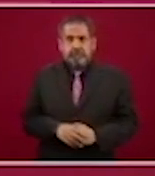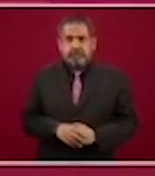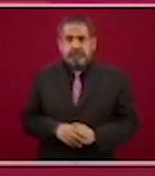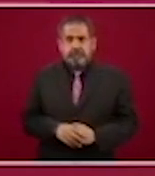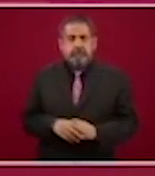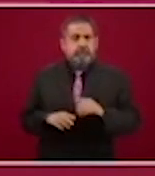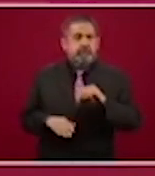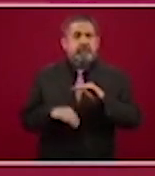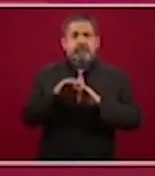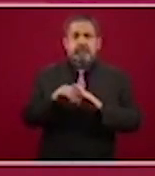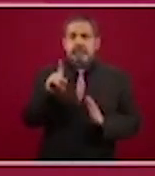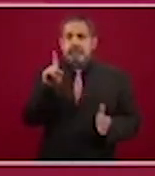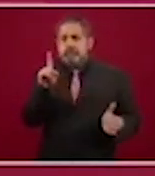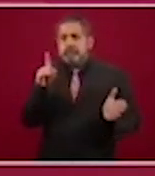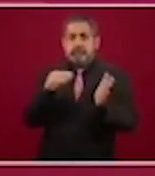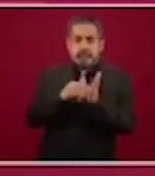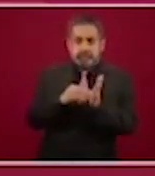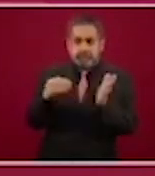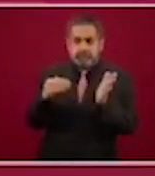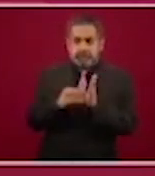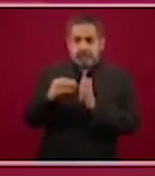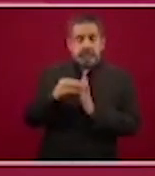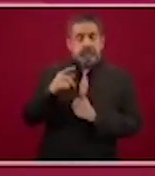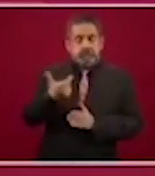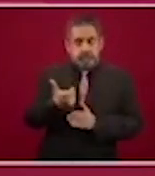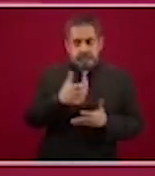por 1,000 millones de pesos.